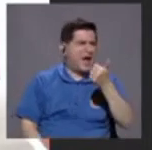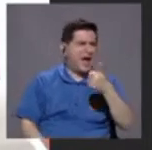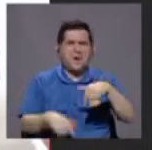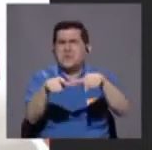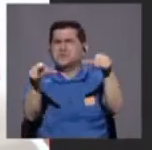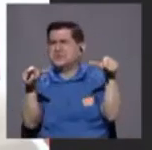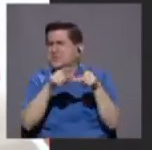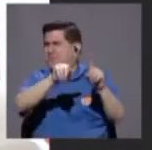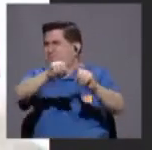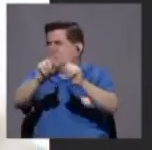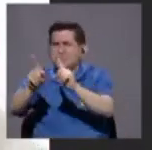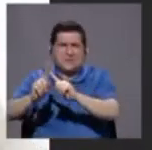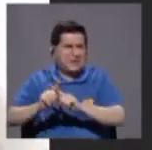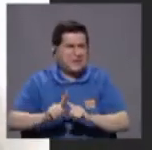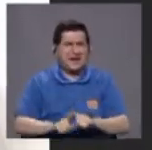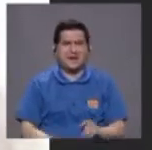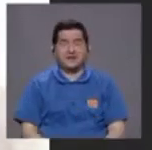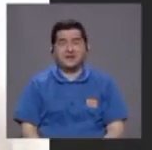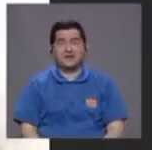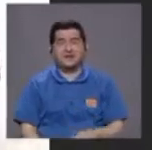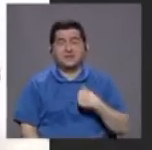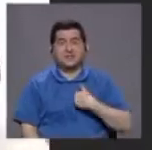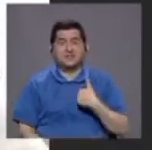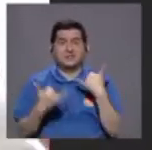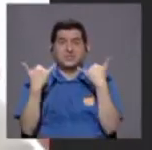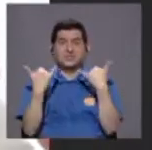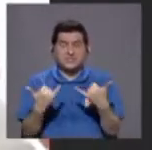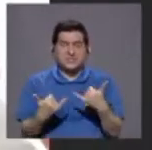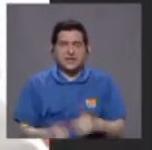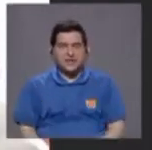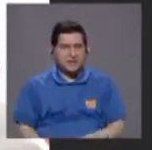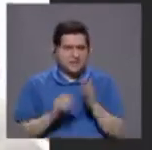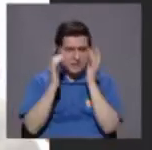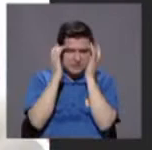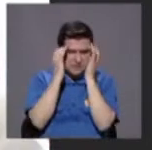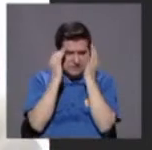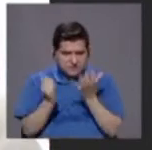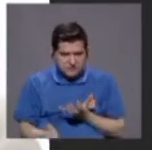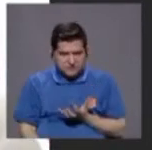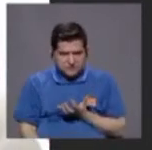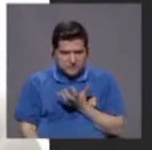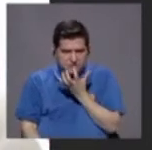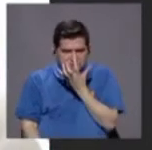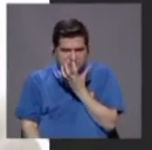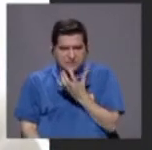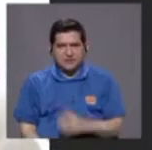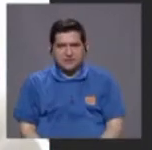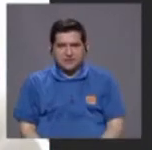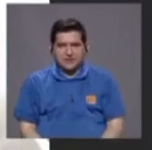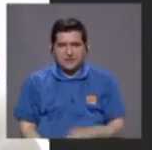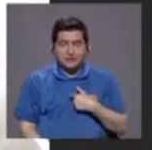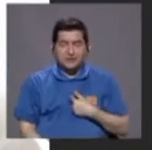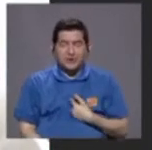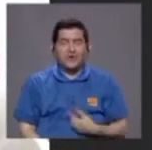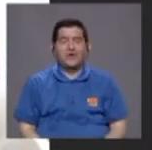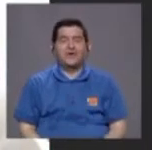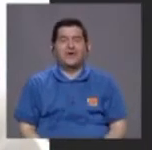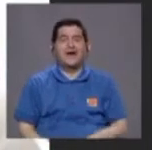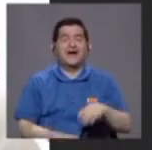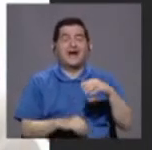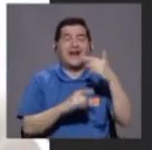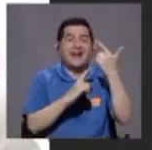Tepeji, y yo ya un poquito desesperado y molesto, le empecé a deletrear el nombre